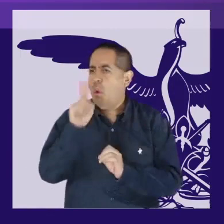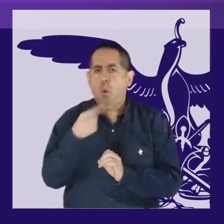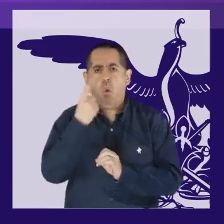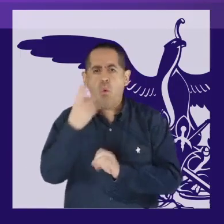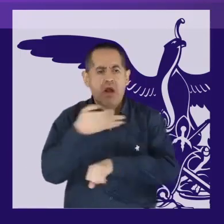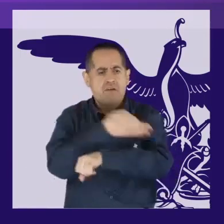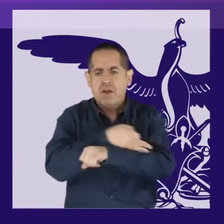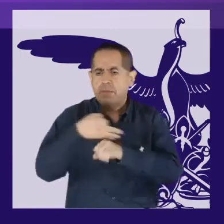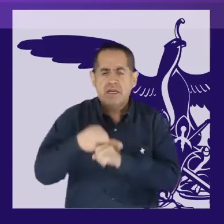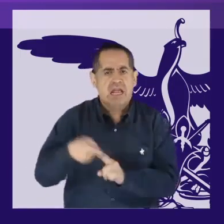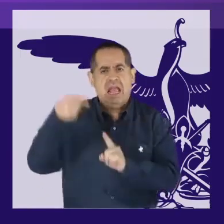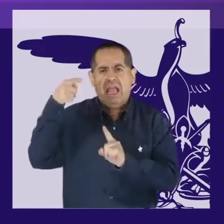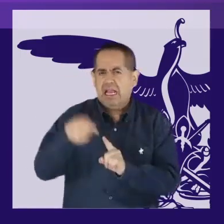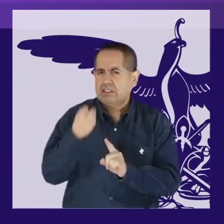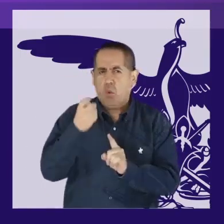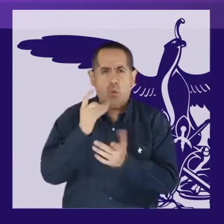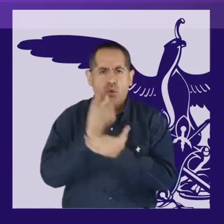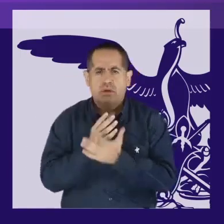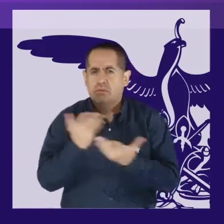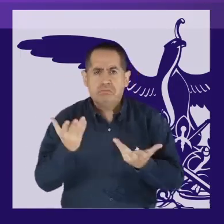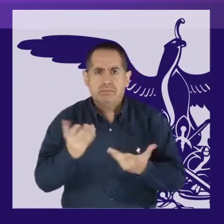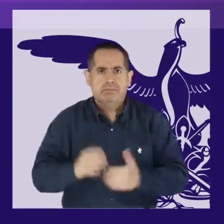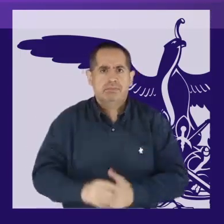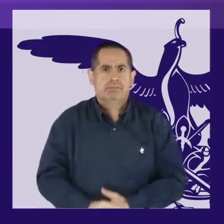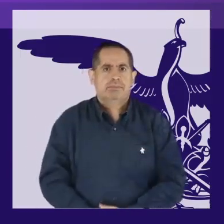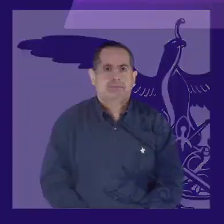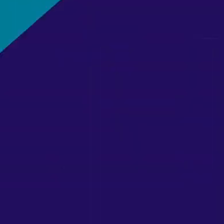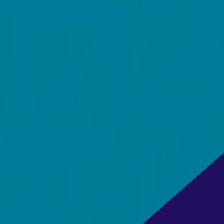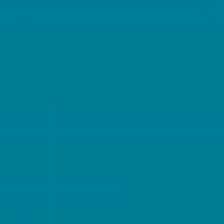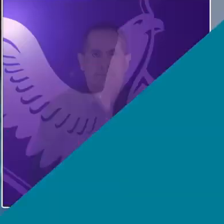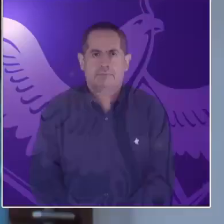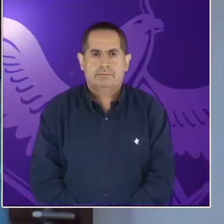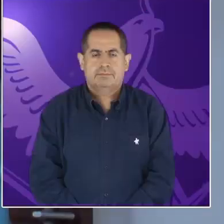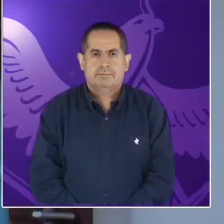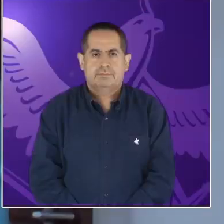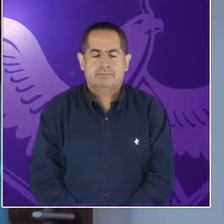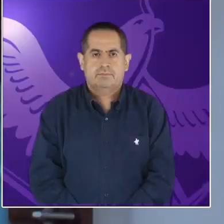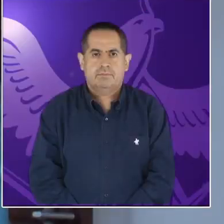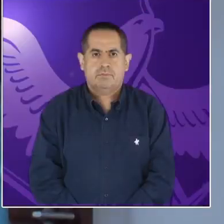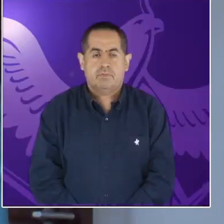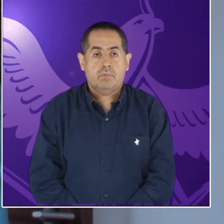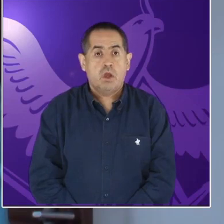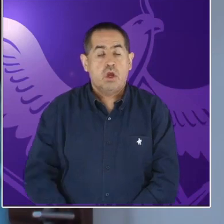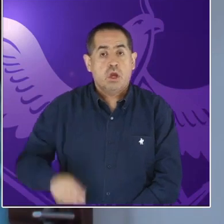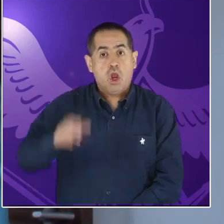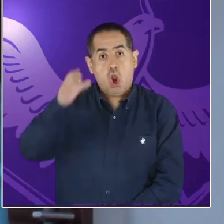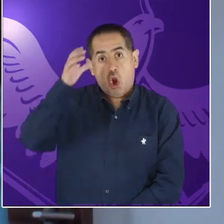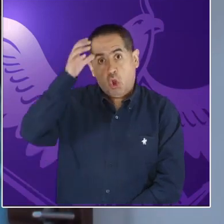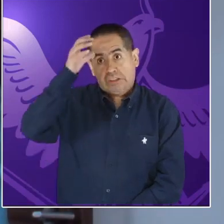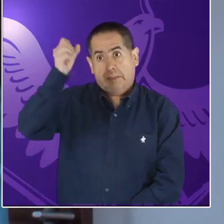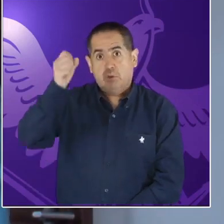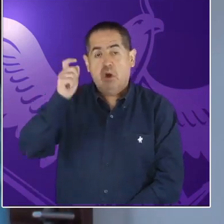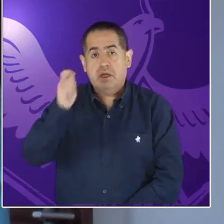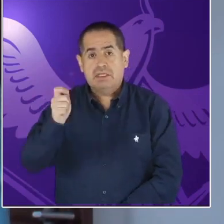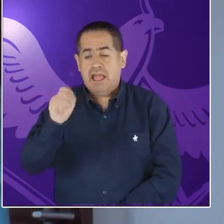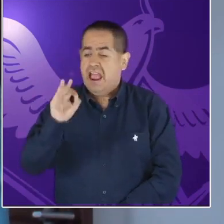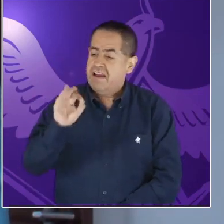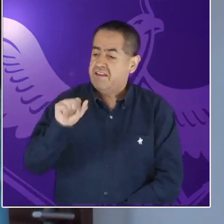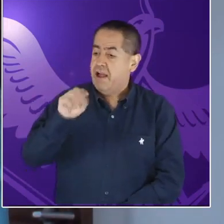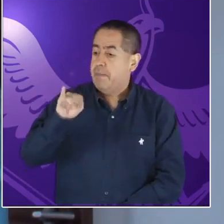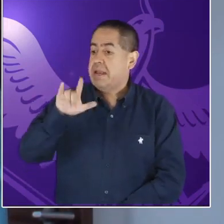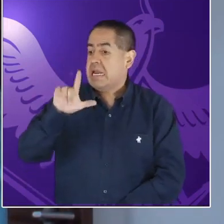familia tradicional como el único modelo de familia a seguir? El concepto tradicional de